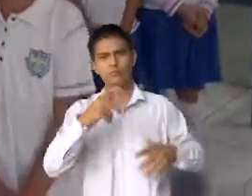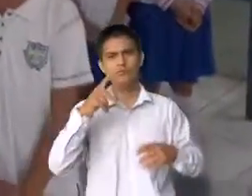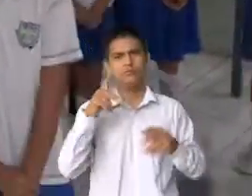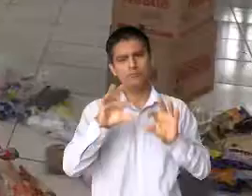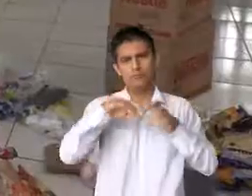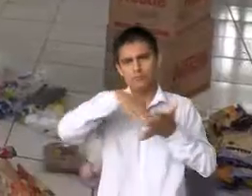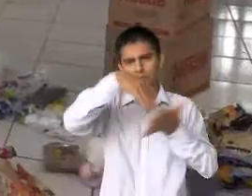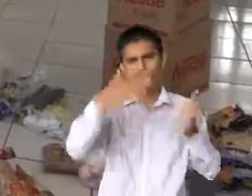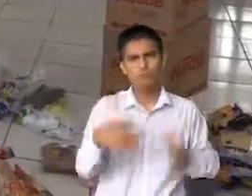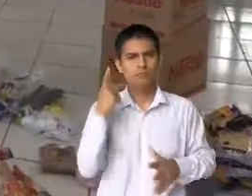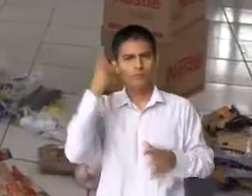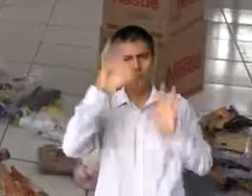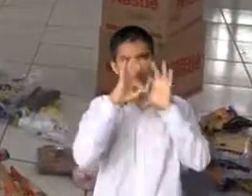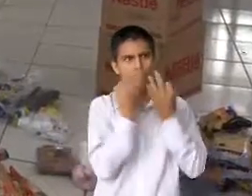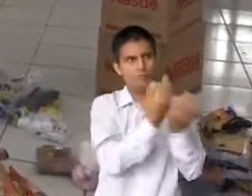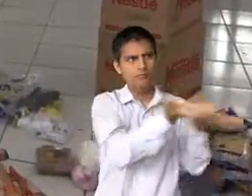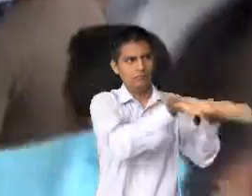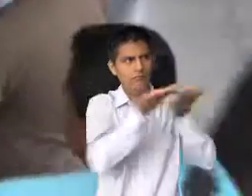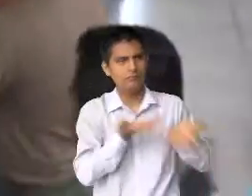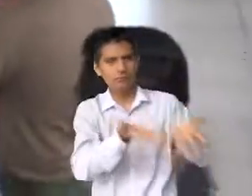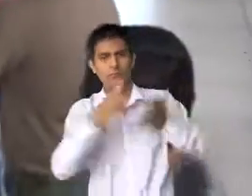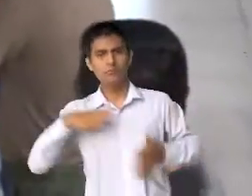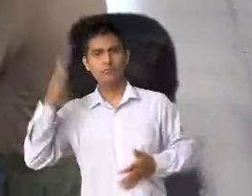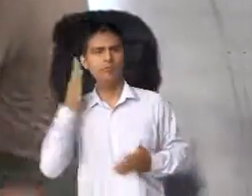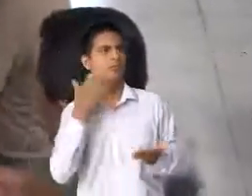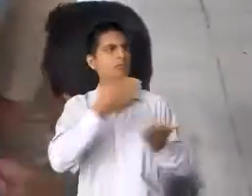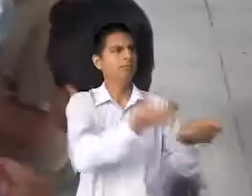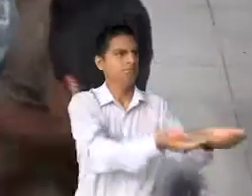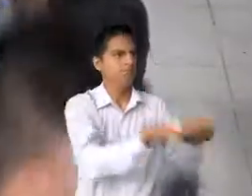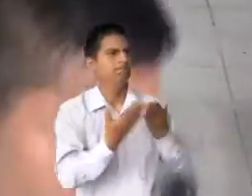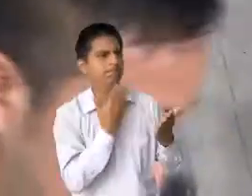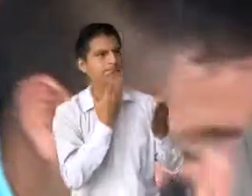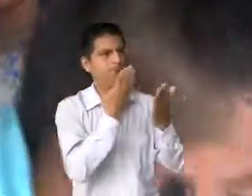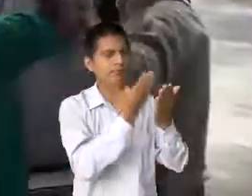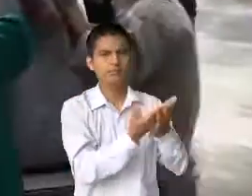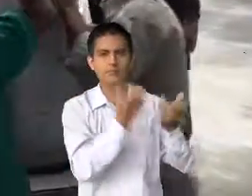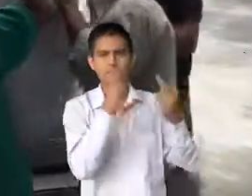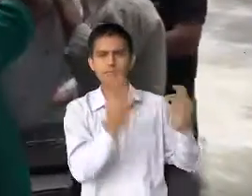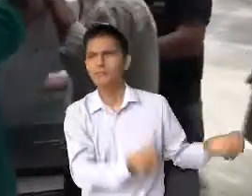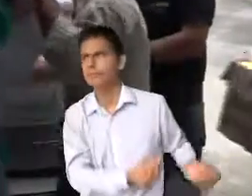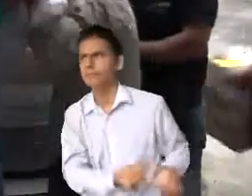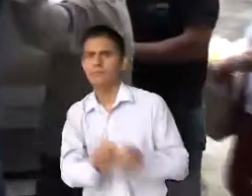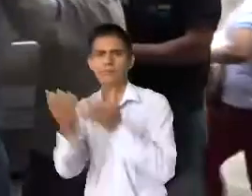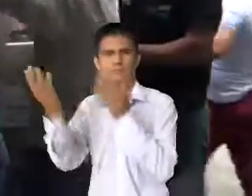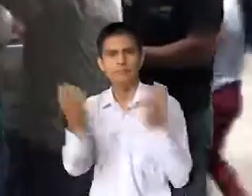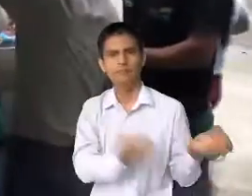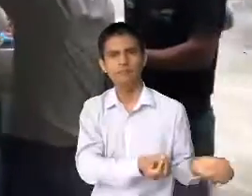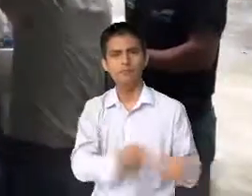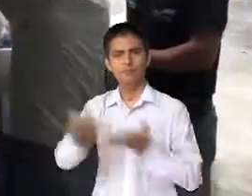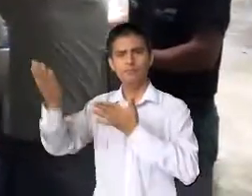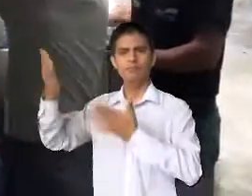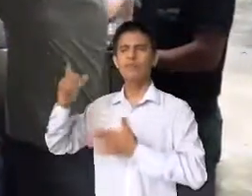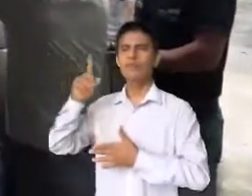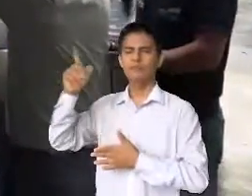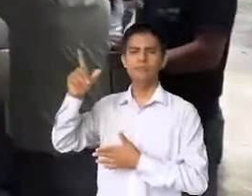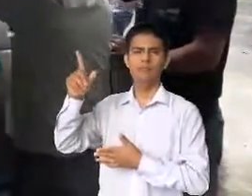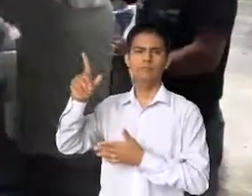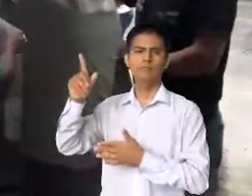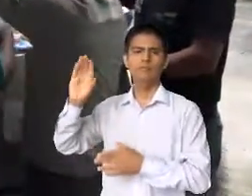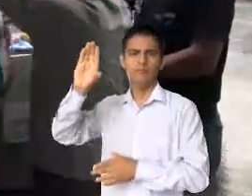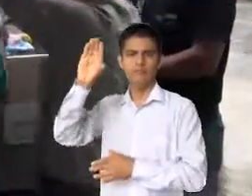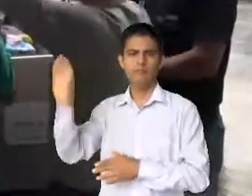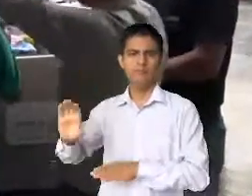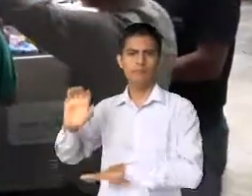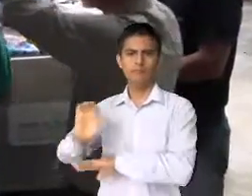El señor alcalde llegó hasta el sitio para recibir e inmediatamente enviar a los compatriotas damnificados de la